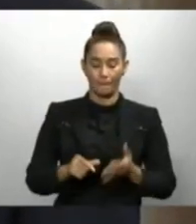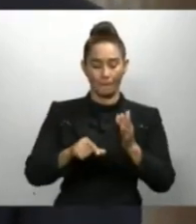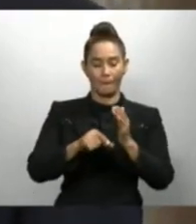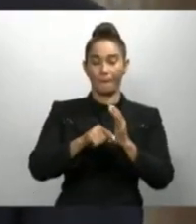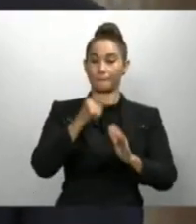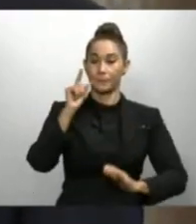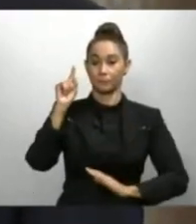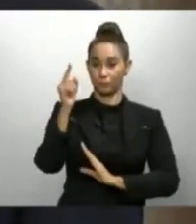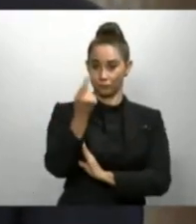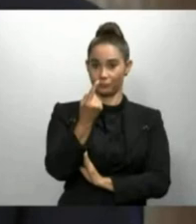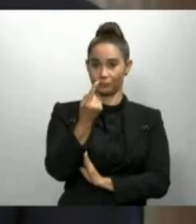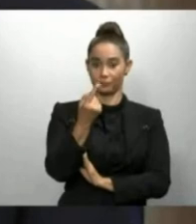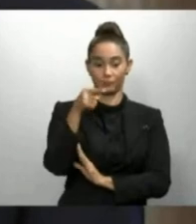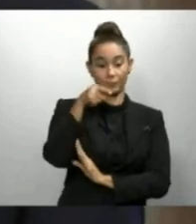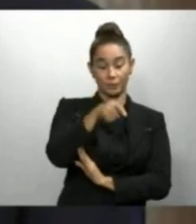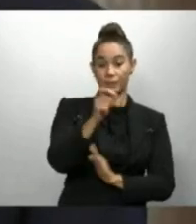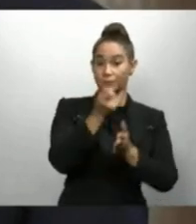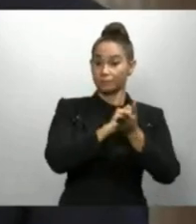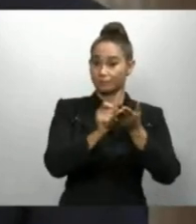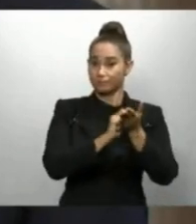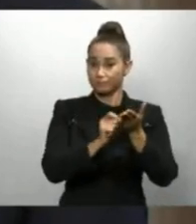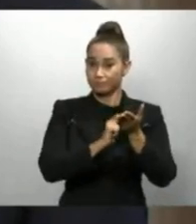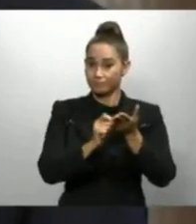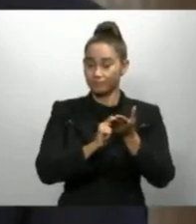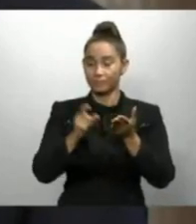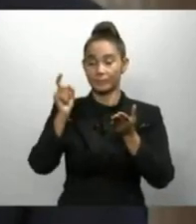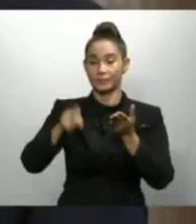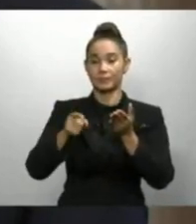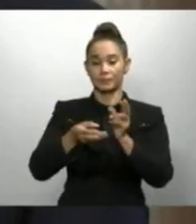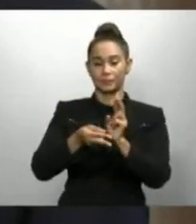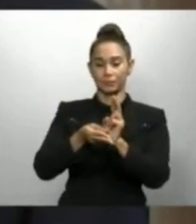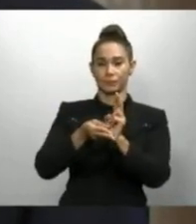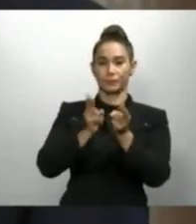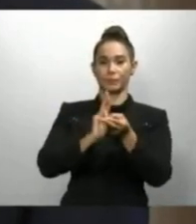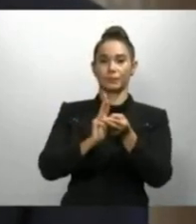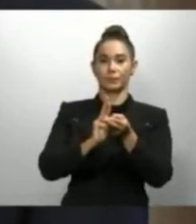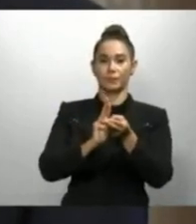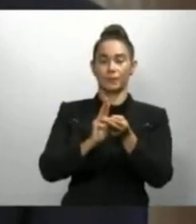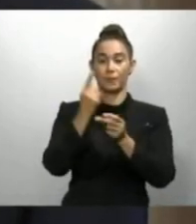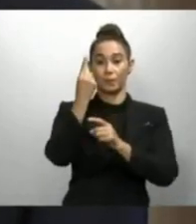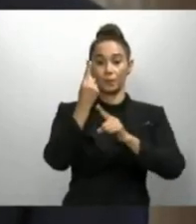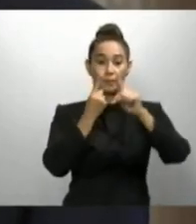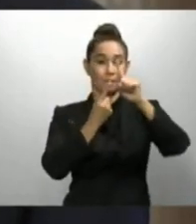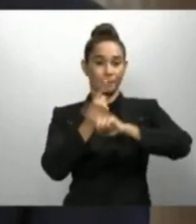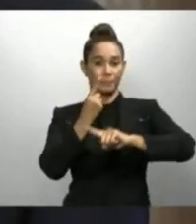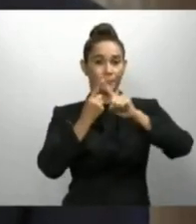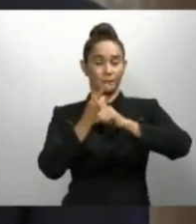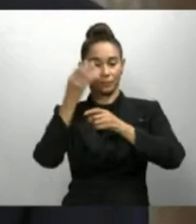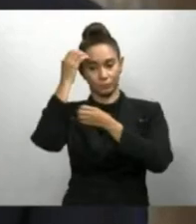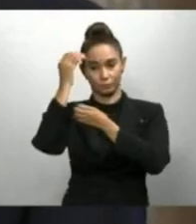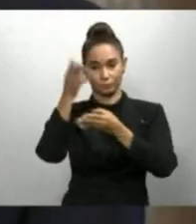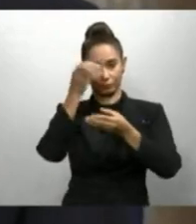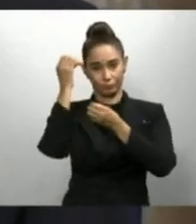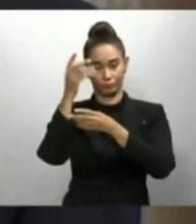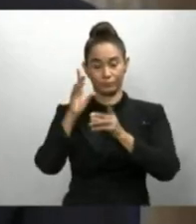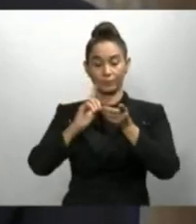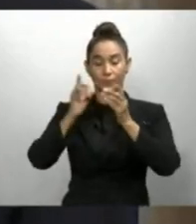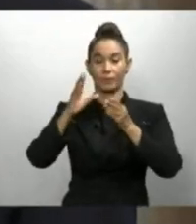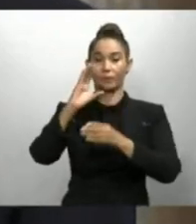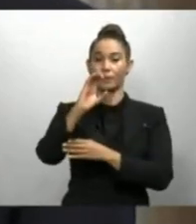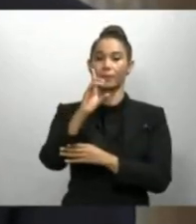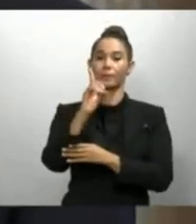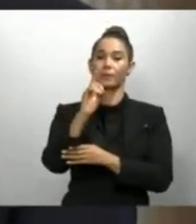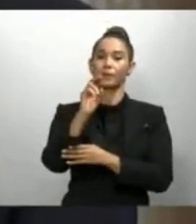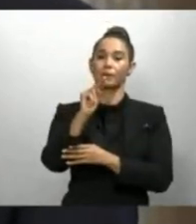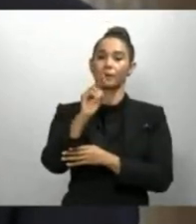1. Estas anotaciones deberán ser remitidas mensualmente a la Dirección Nacional de Control de Drogas